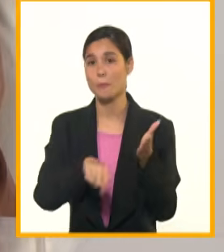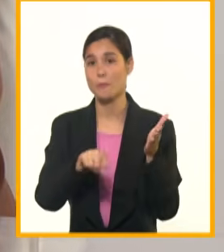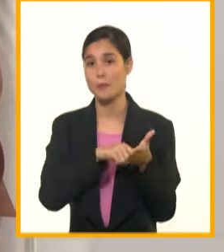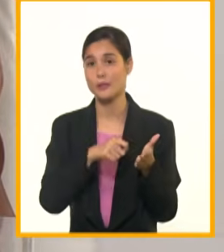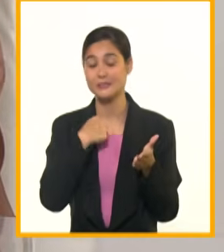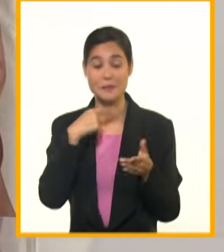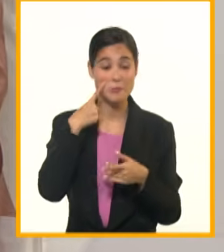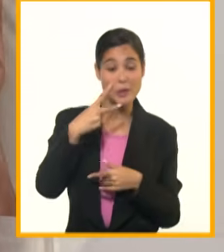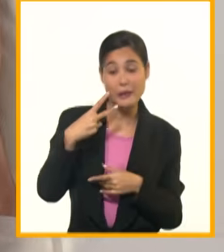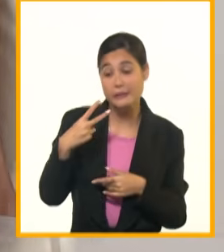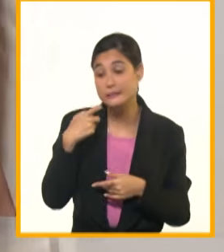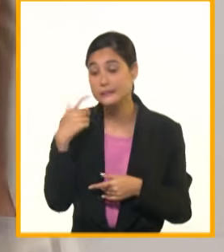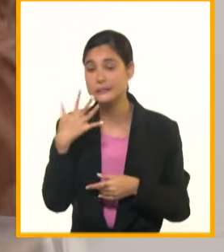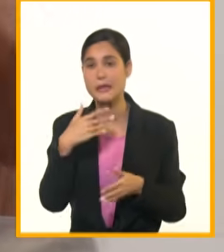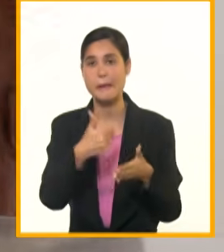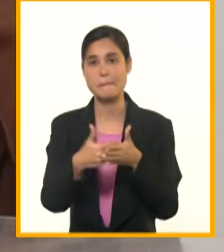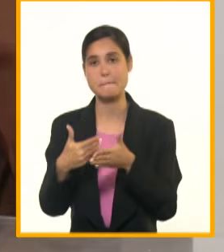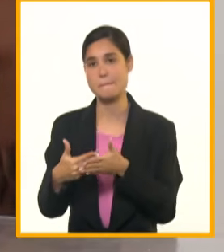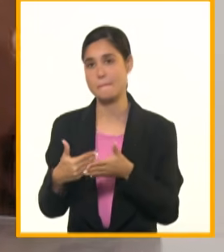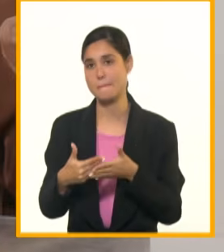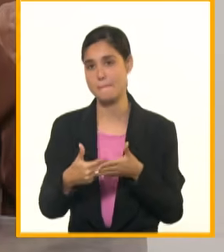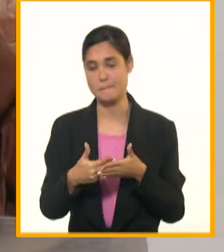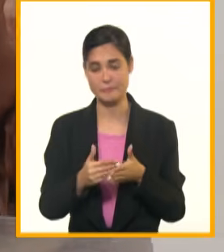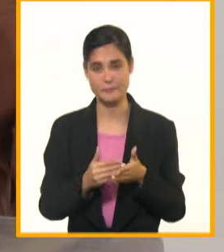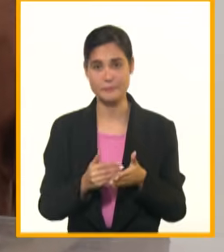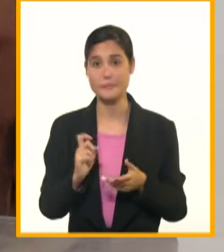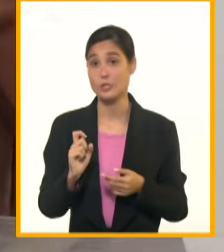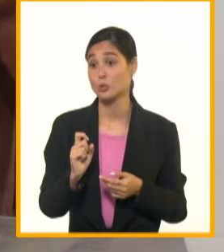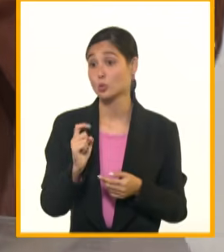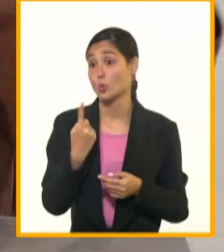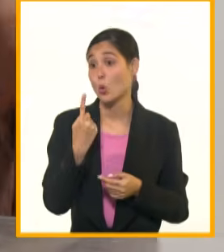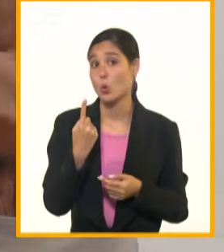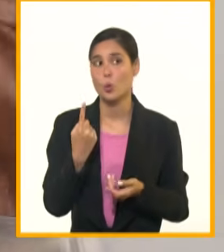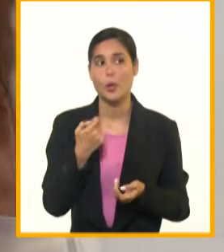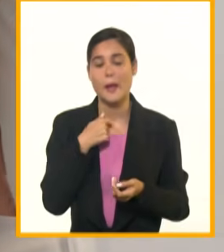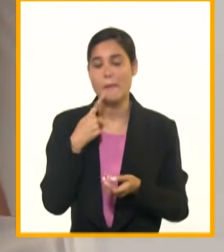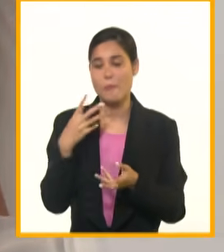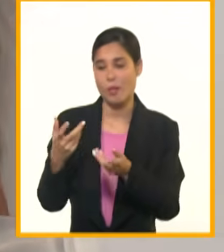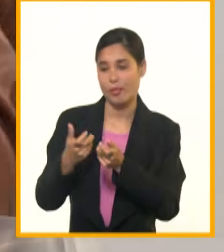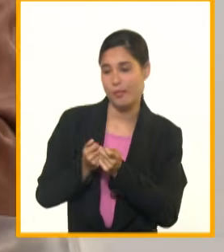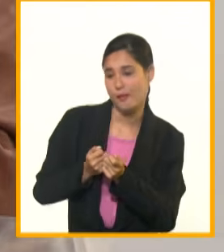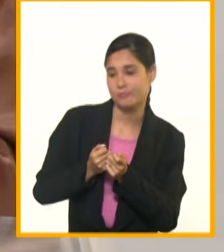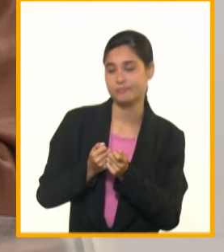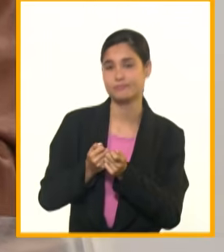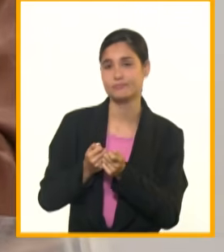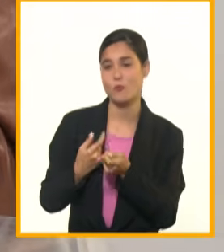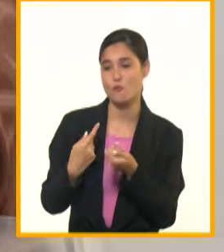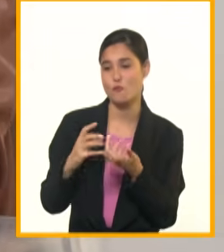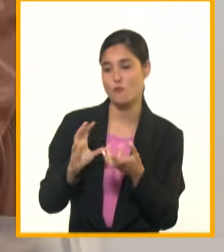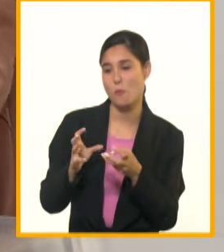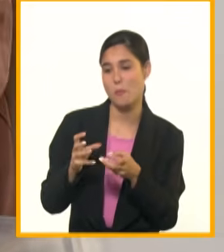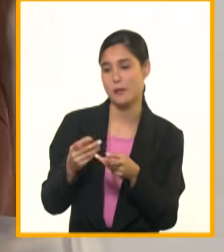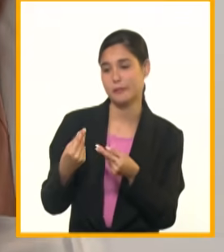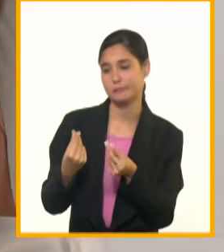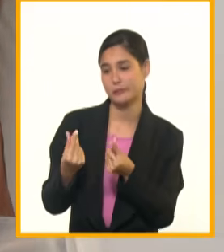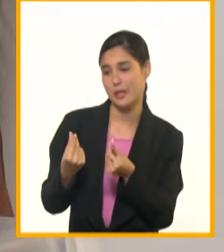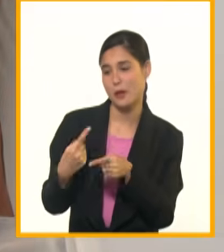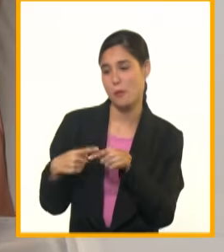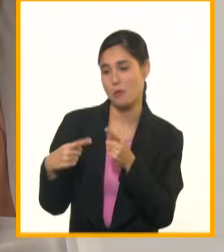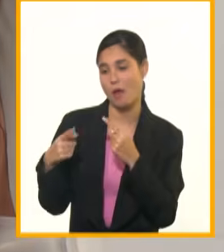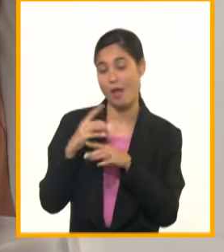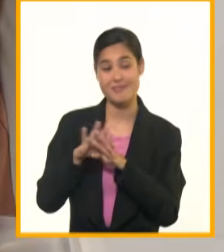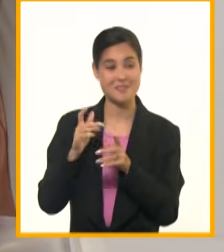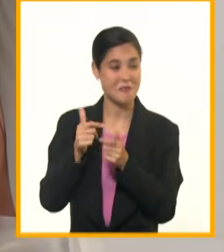empresas. No solo depender del aporte del sector de la comercialización, nosotros tenemos que